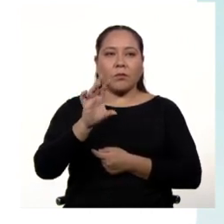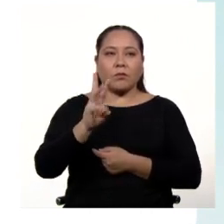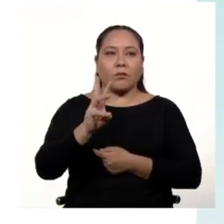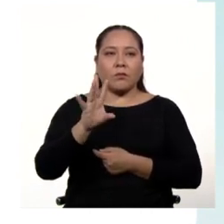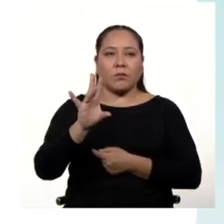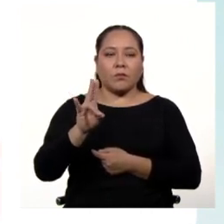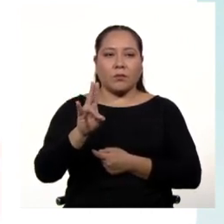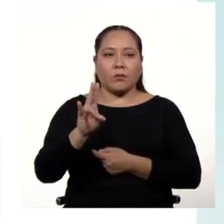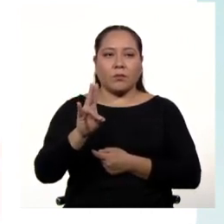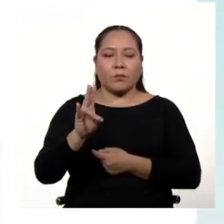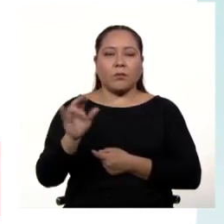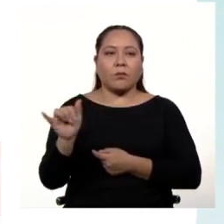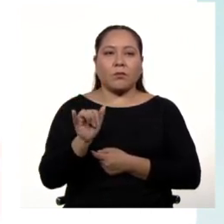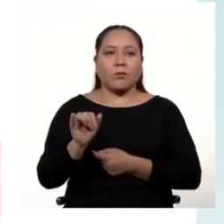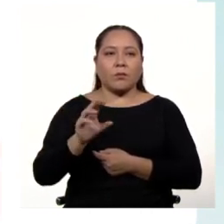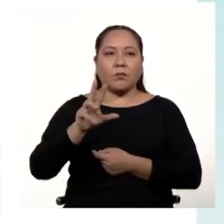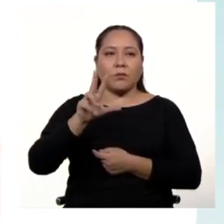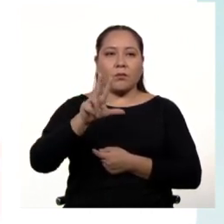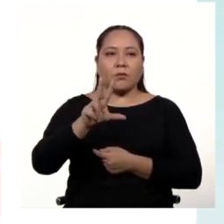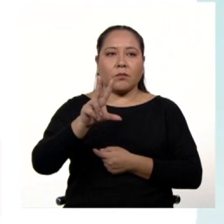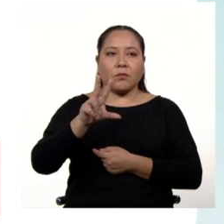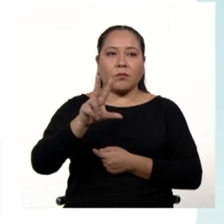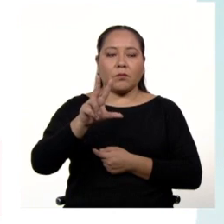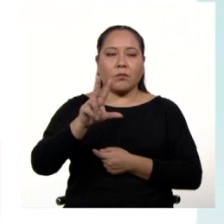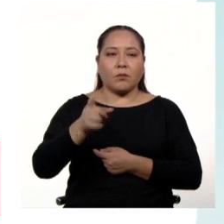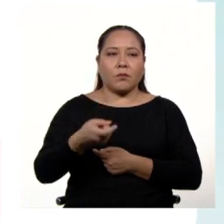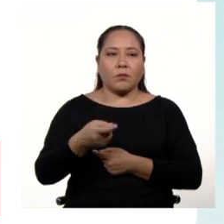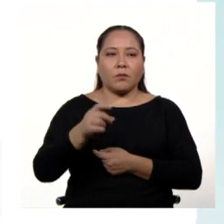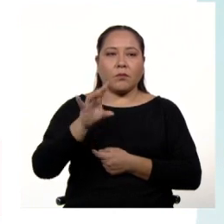32.767, obteniendo como resultado